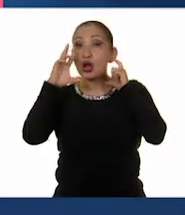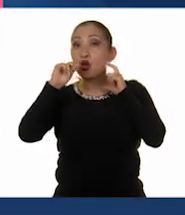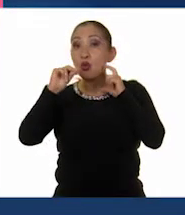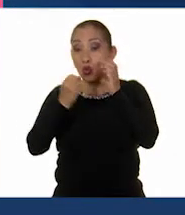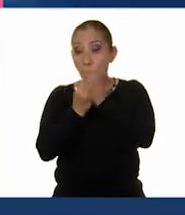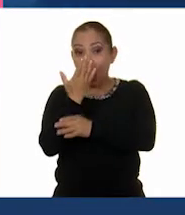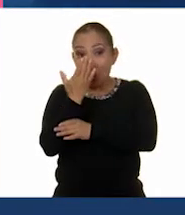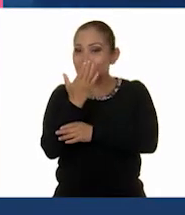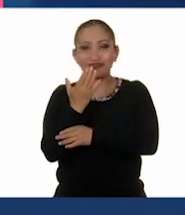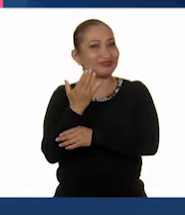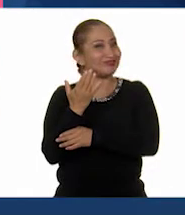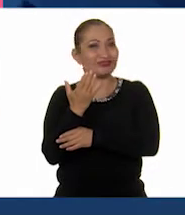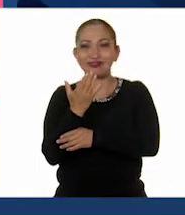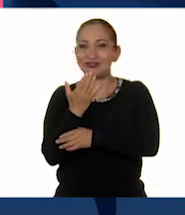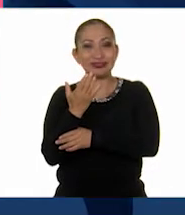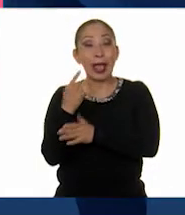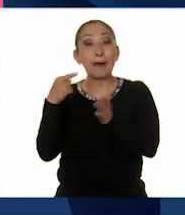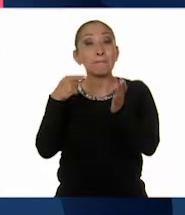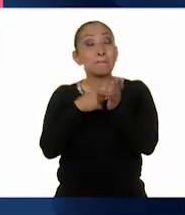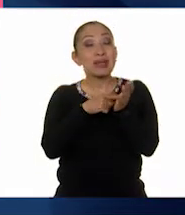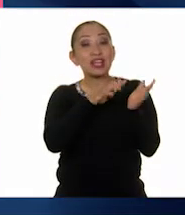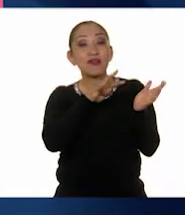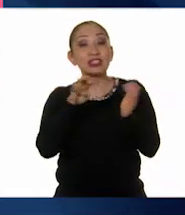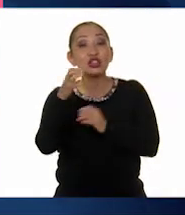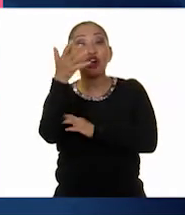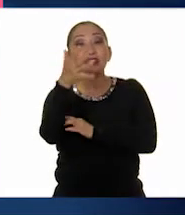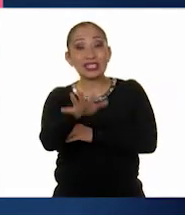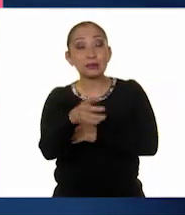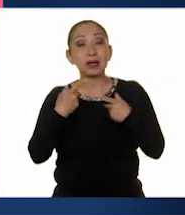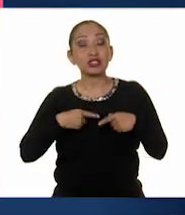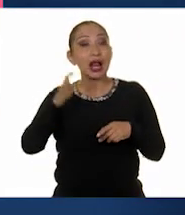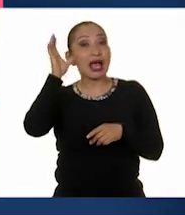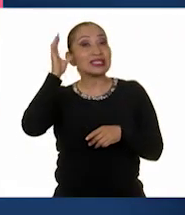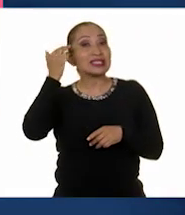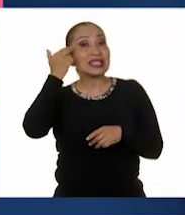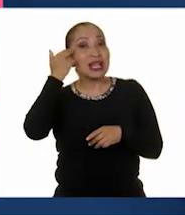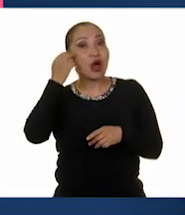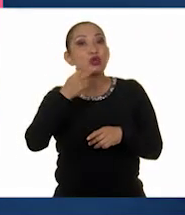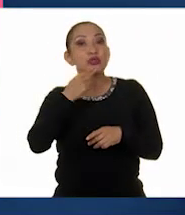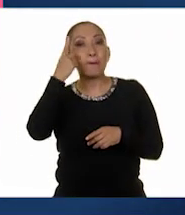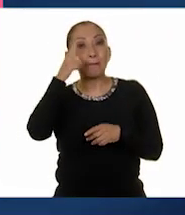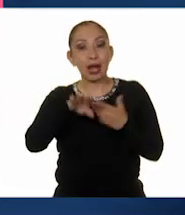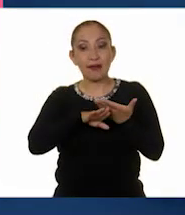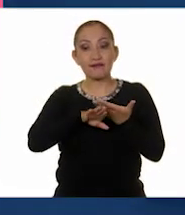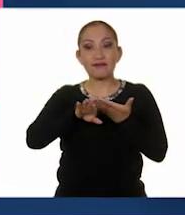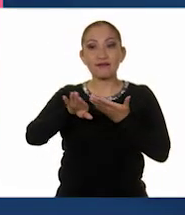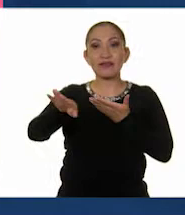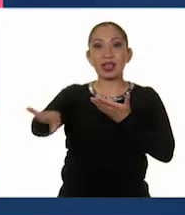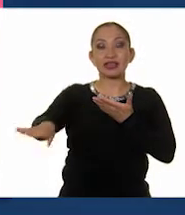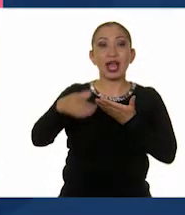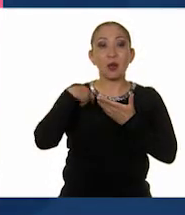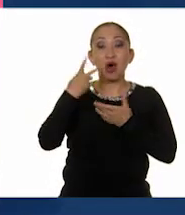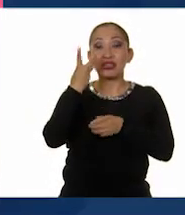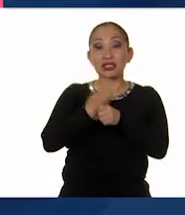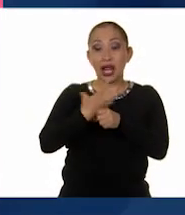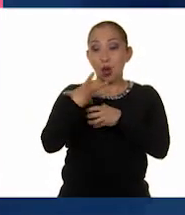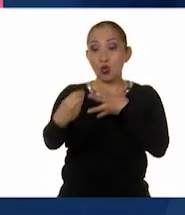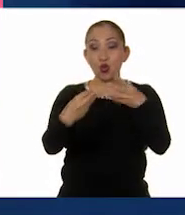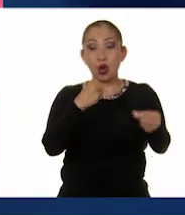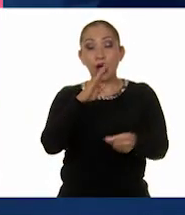nuevo? Por ejemplo, en 1910 los chinos lo usaron para prevenir la tercera plaga bubónica y